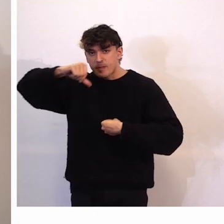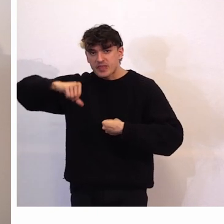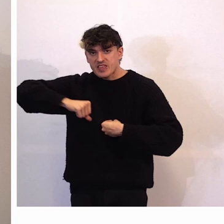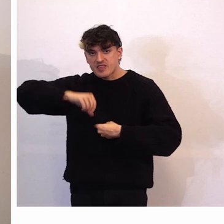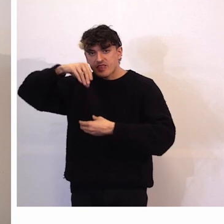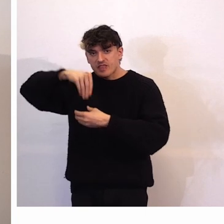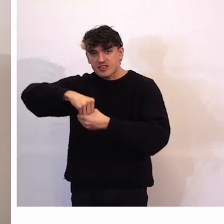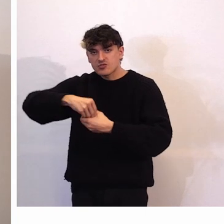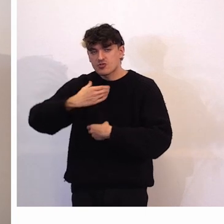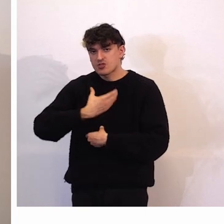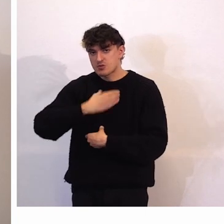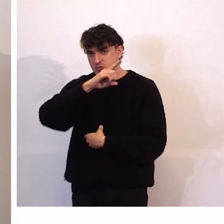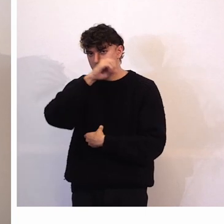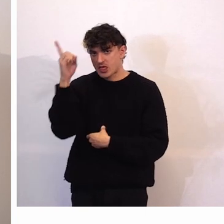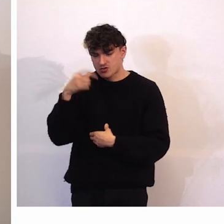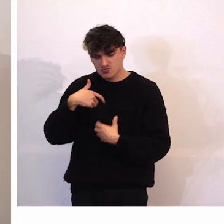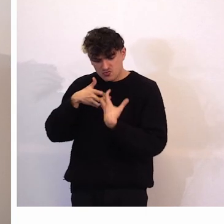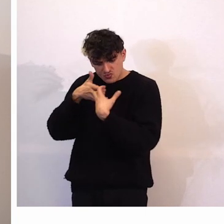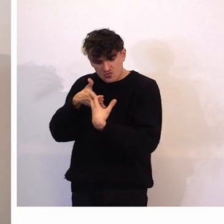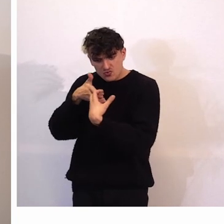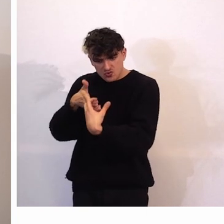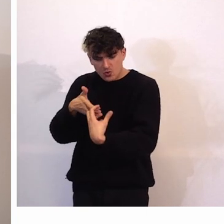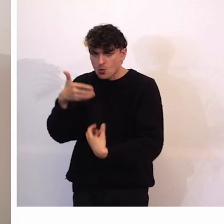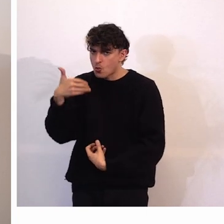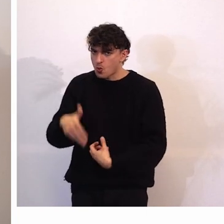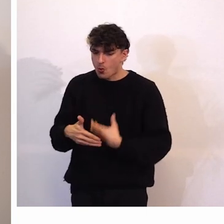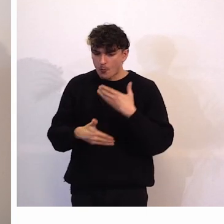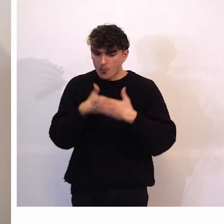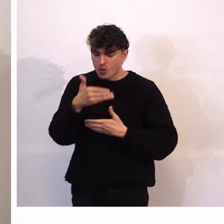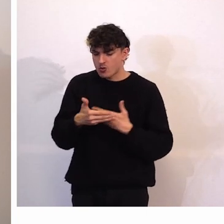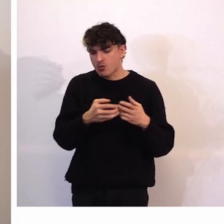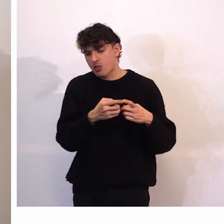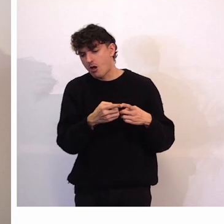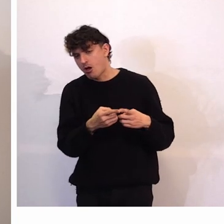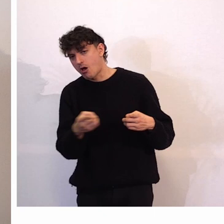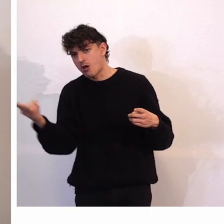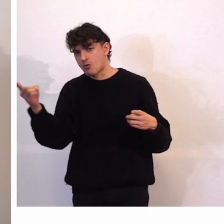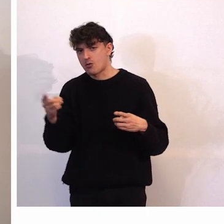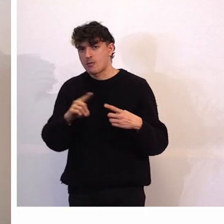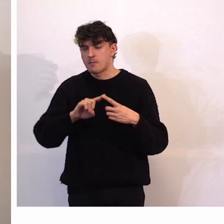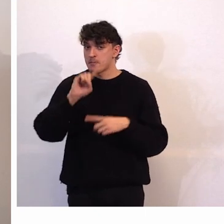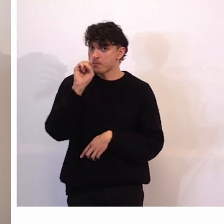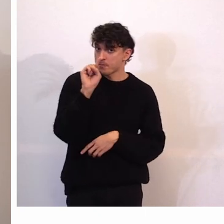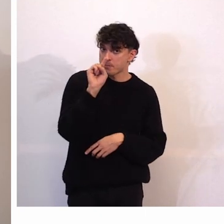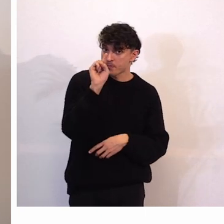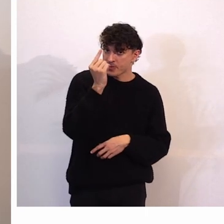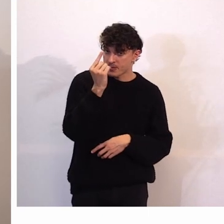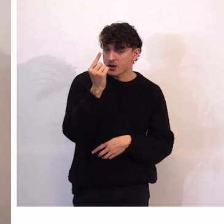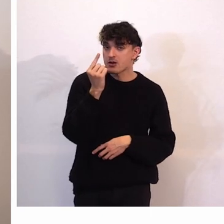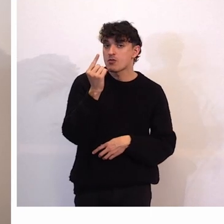de Madrid. Fue un proceso muy largo. Primero, logramos